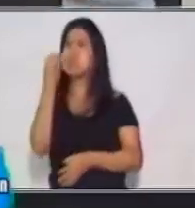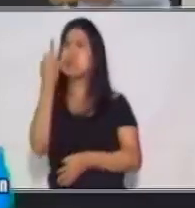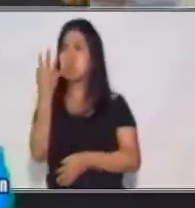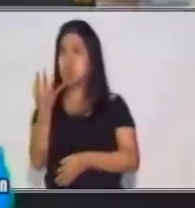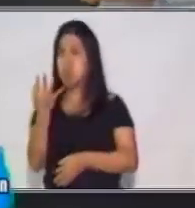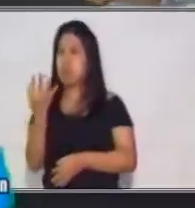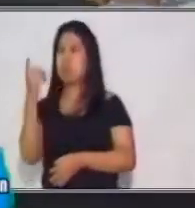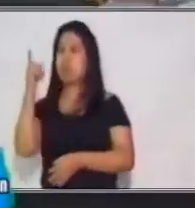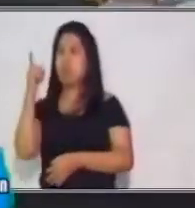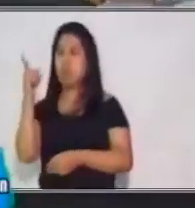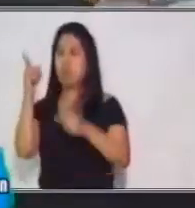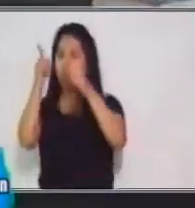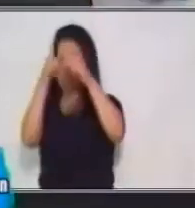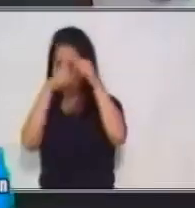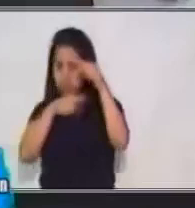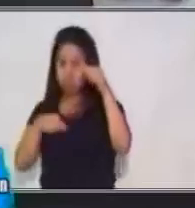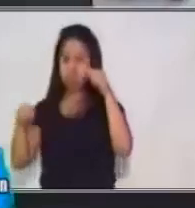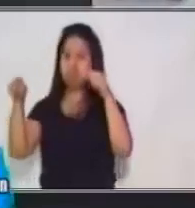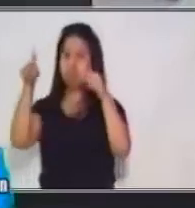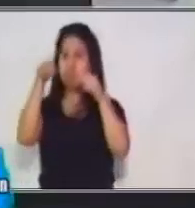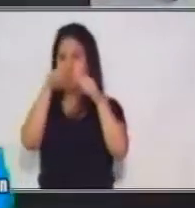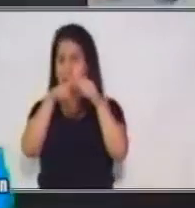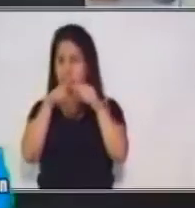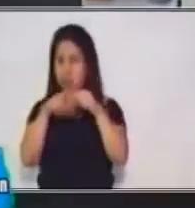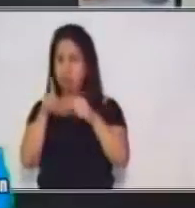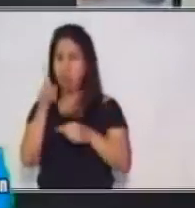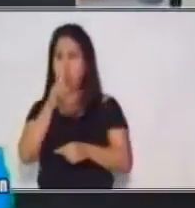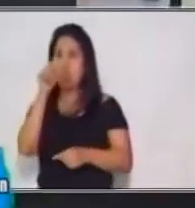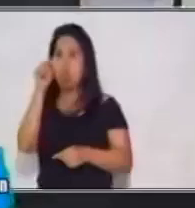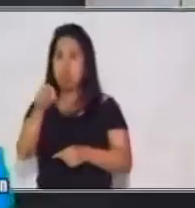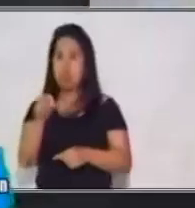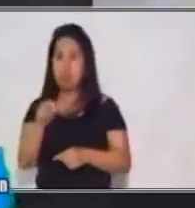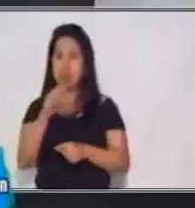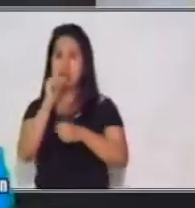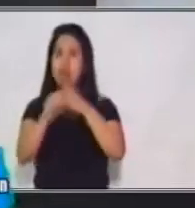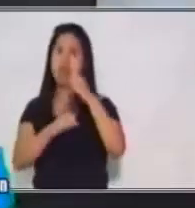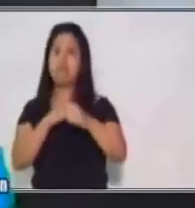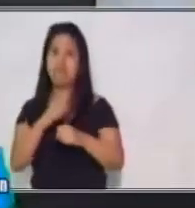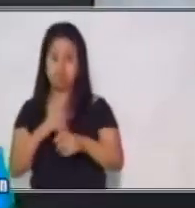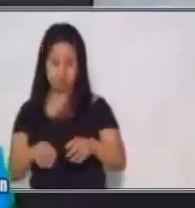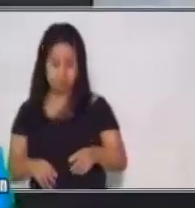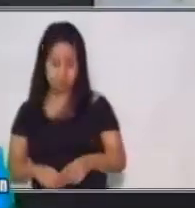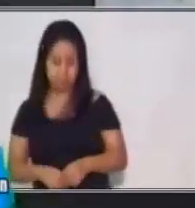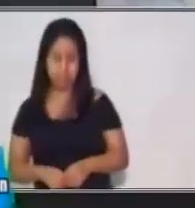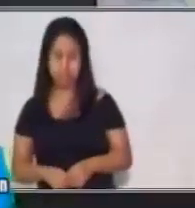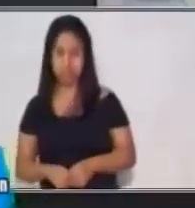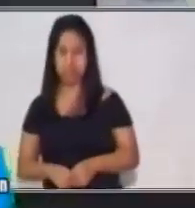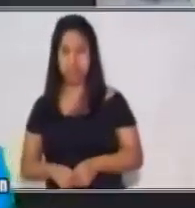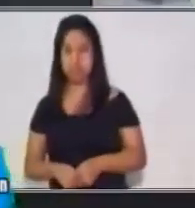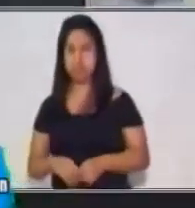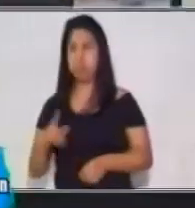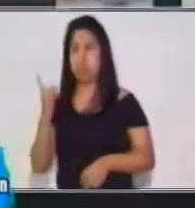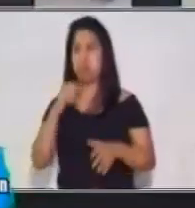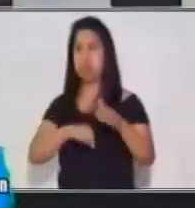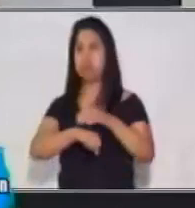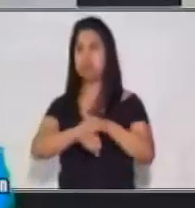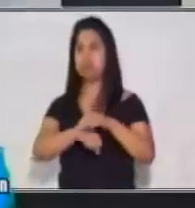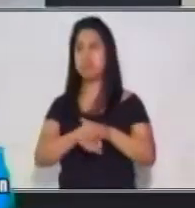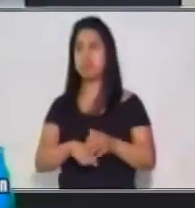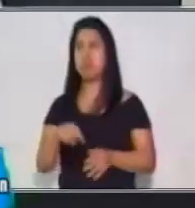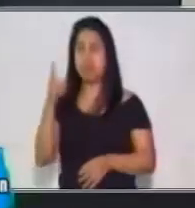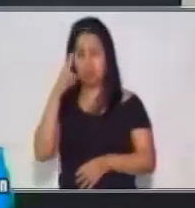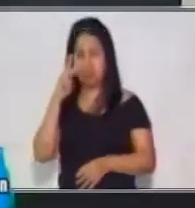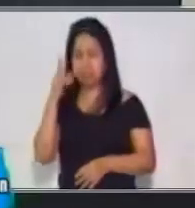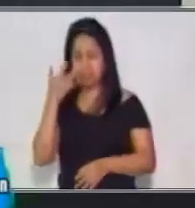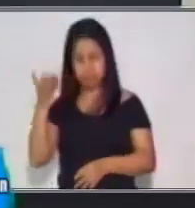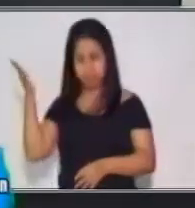a contar cuántos alumnos prefieren únicamente fútbol. Cuéntalo, vuelve a